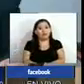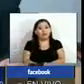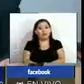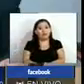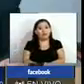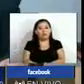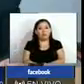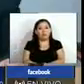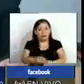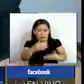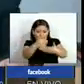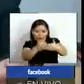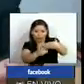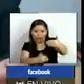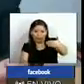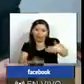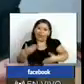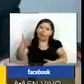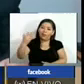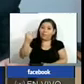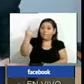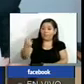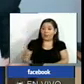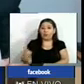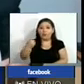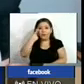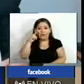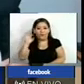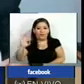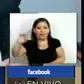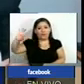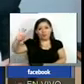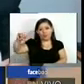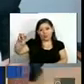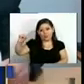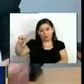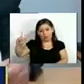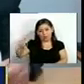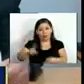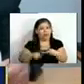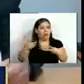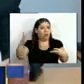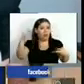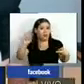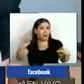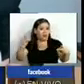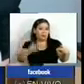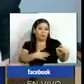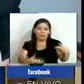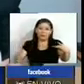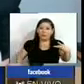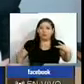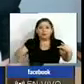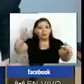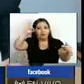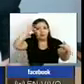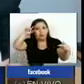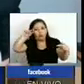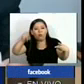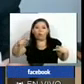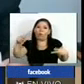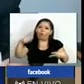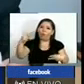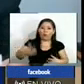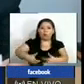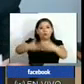Entre los procesados se encuentra el ex fiscal general Luis Martínez, el expresidente de la República Mauricio Funes y el empresario